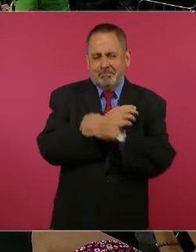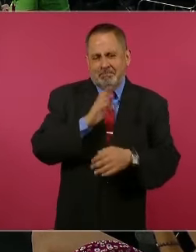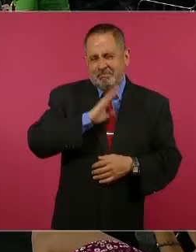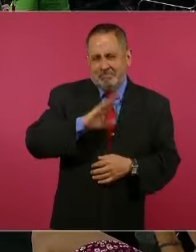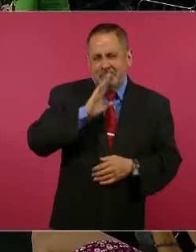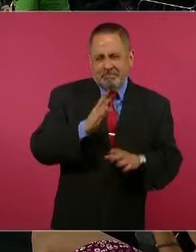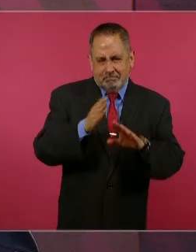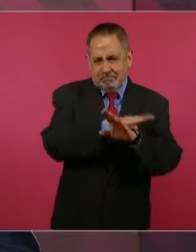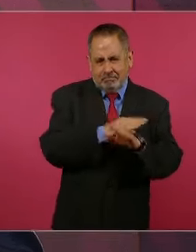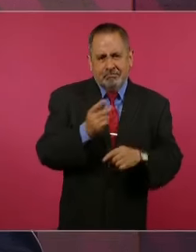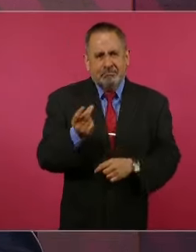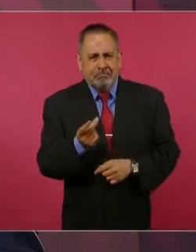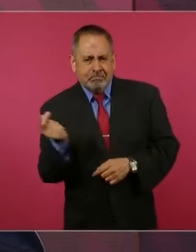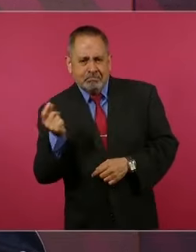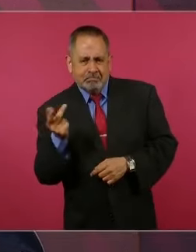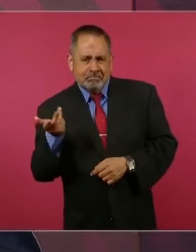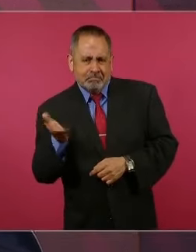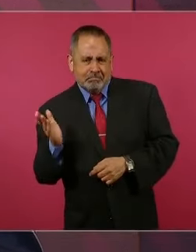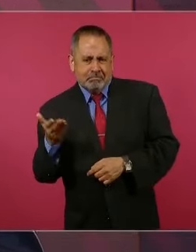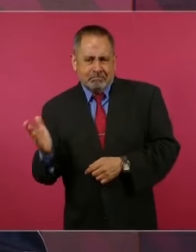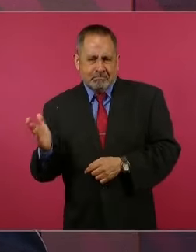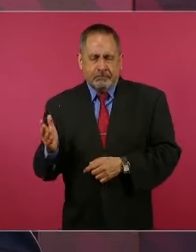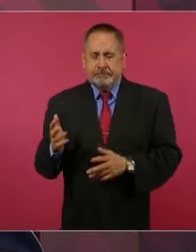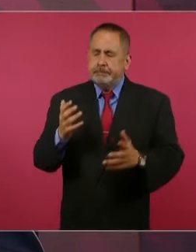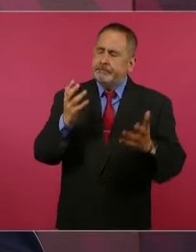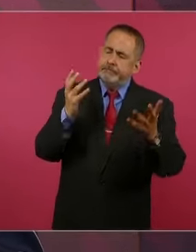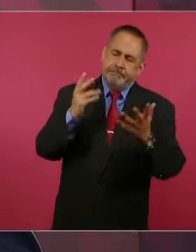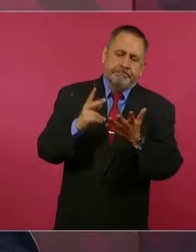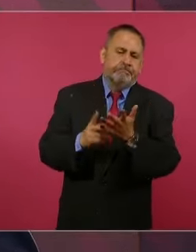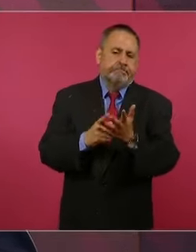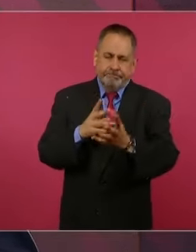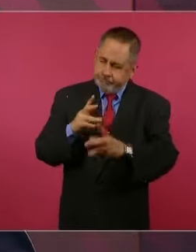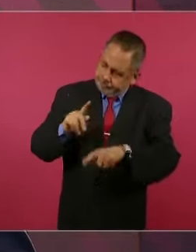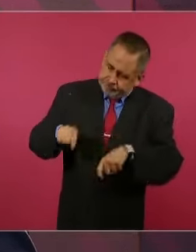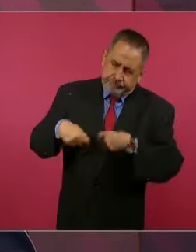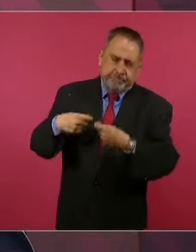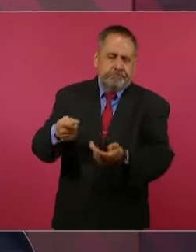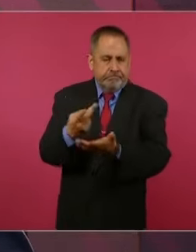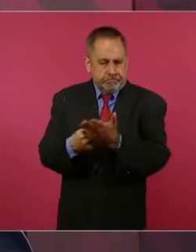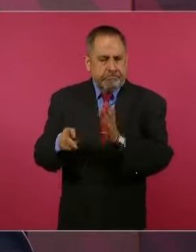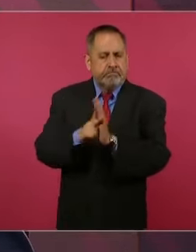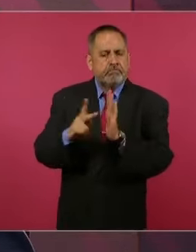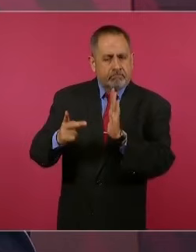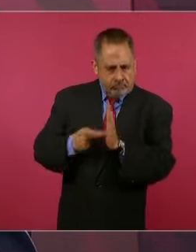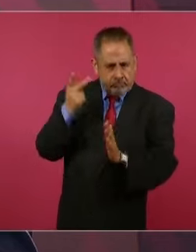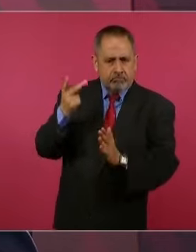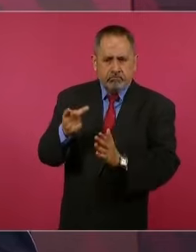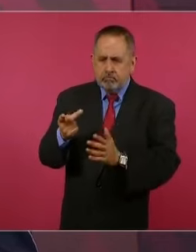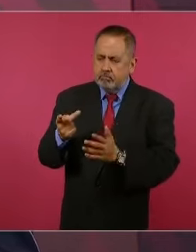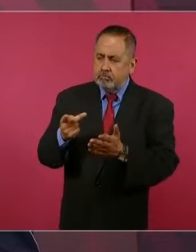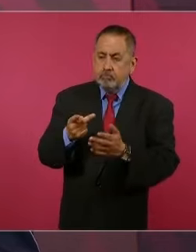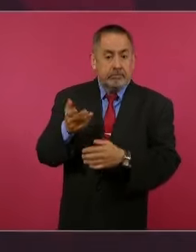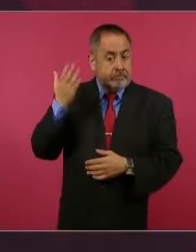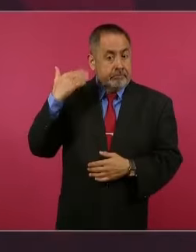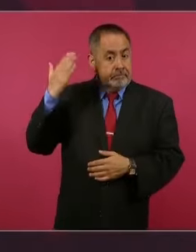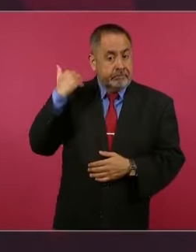que ver con despidos hemos reinstalado a más de 1000